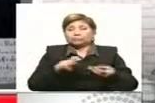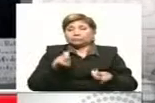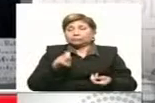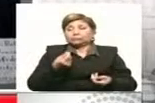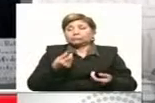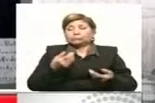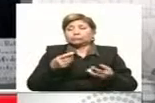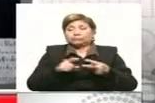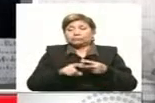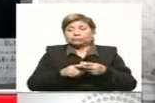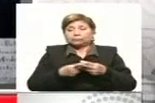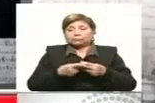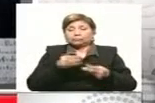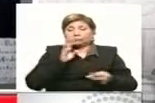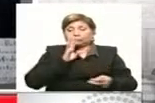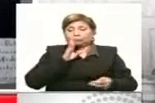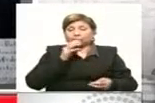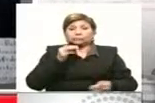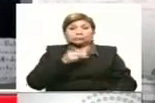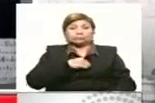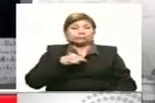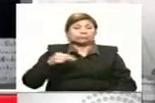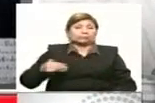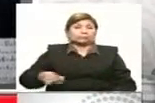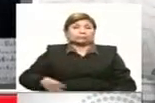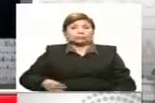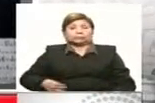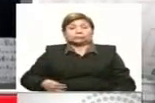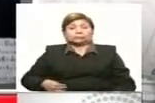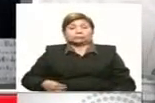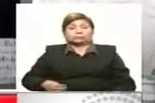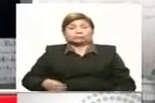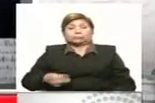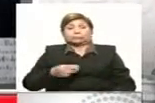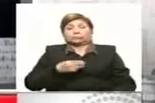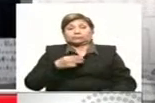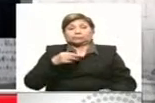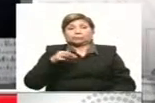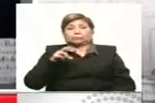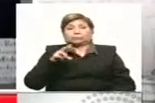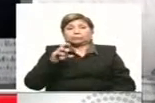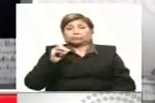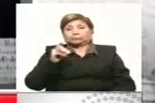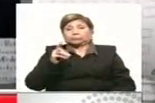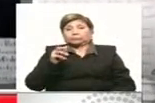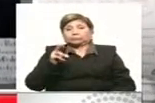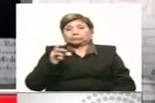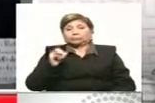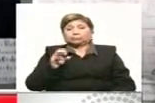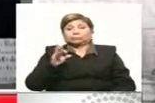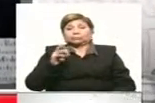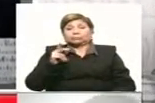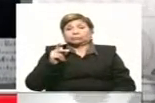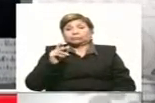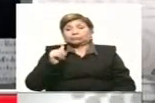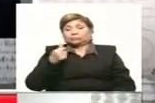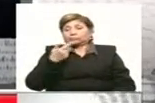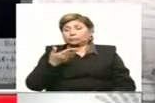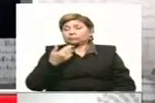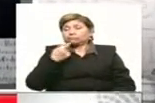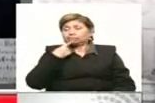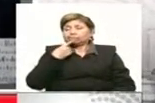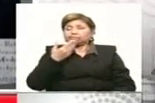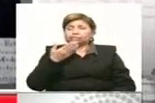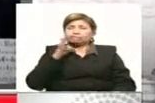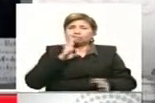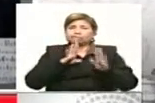presupuesto inicial. Hemos conversado con el MEF, con el ministro Pedro Franque, y le hemos señalado la preocupación de